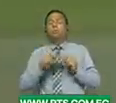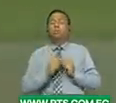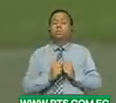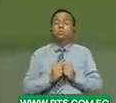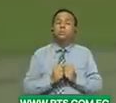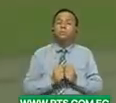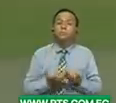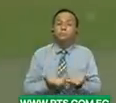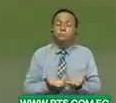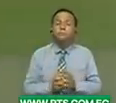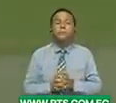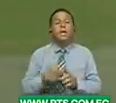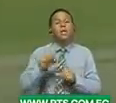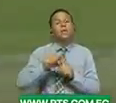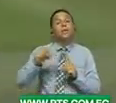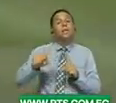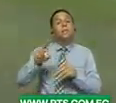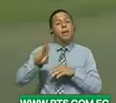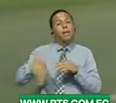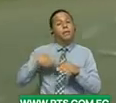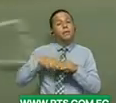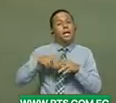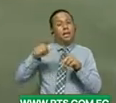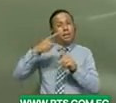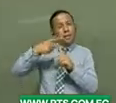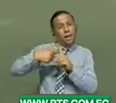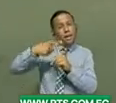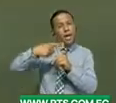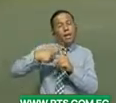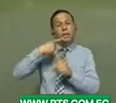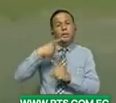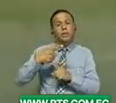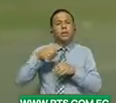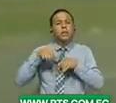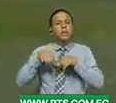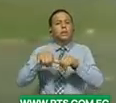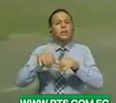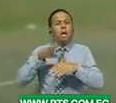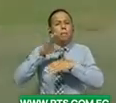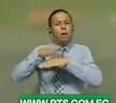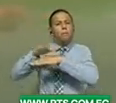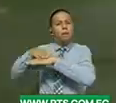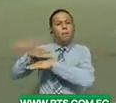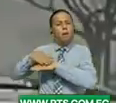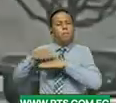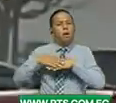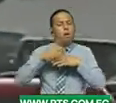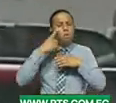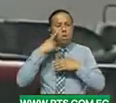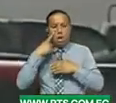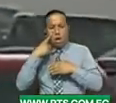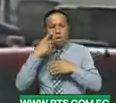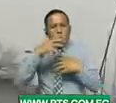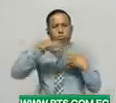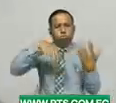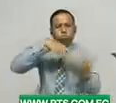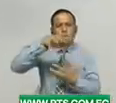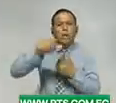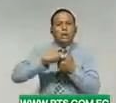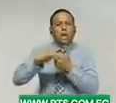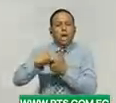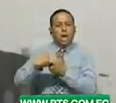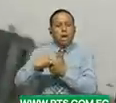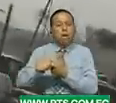Por su parte, el Sistema Nacional del Clima mantiene activa la alerta de tornado en los territorios cercanos. Aún